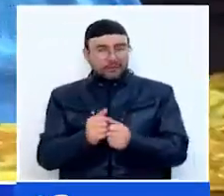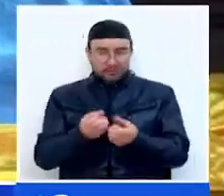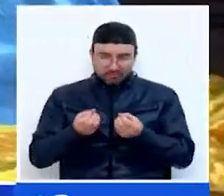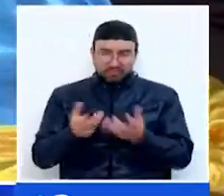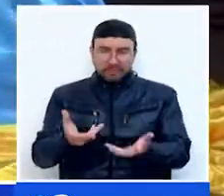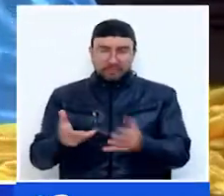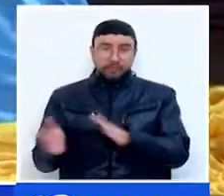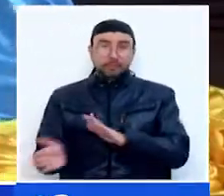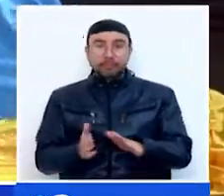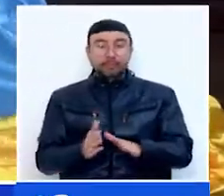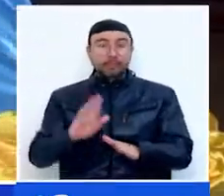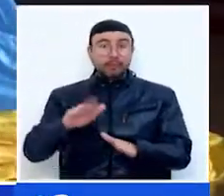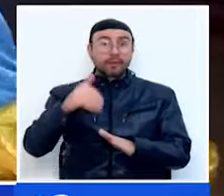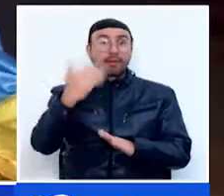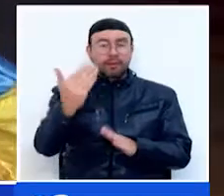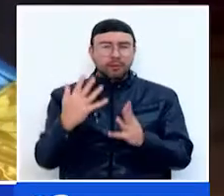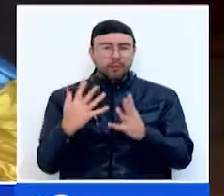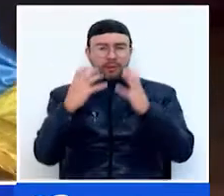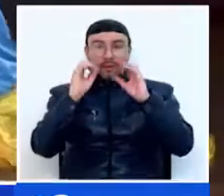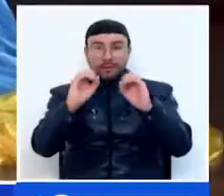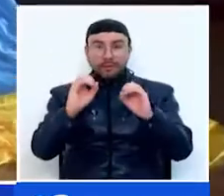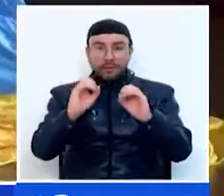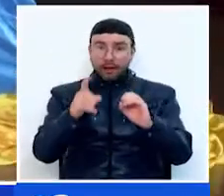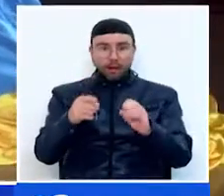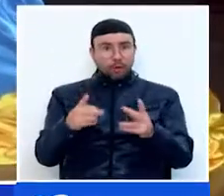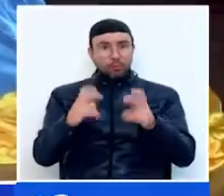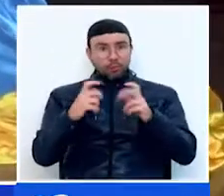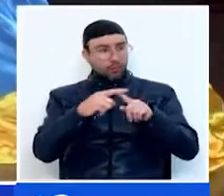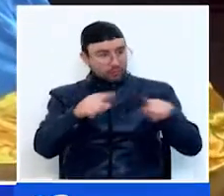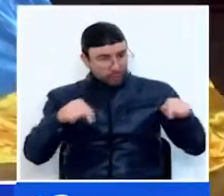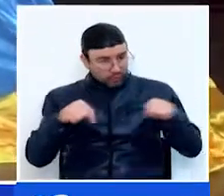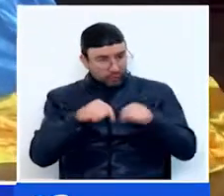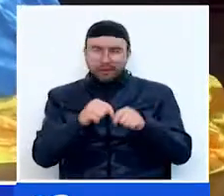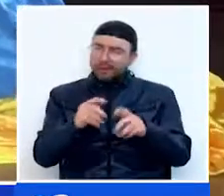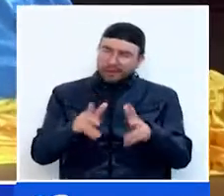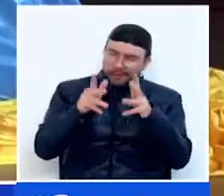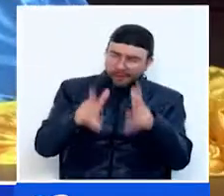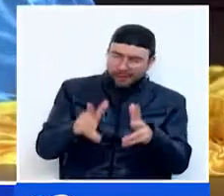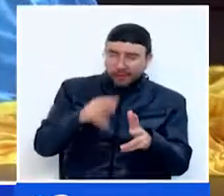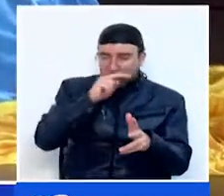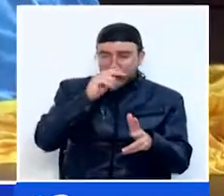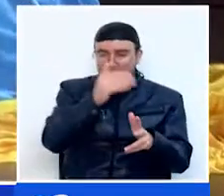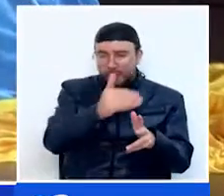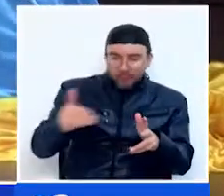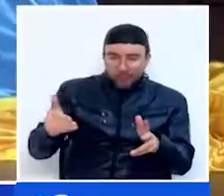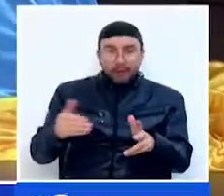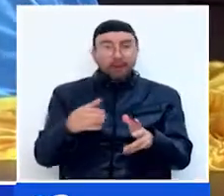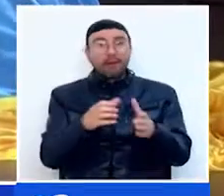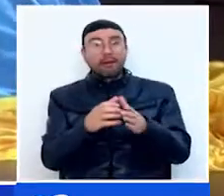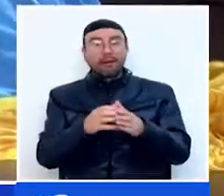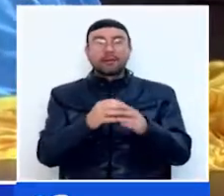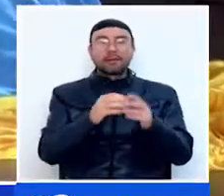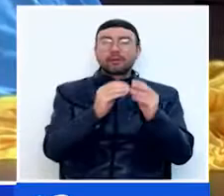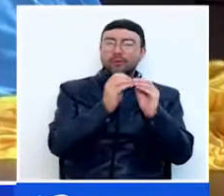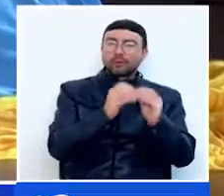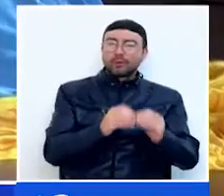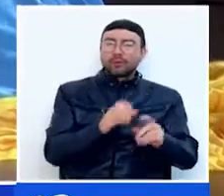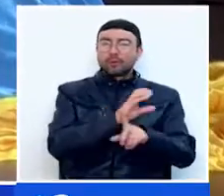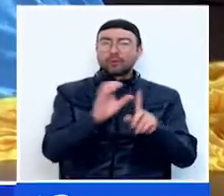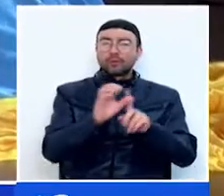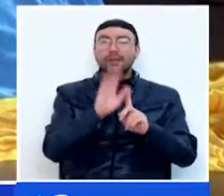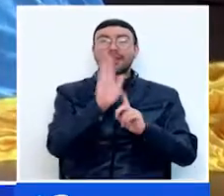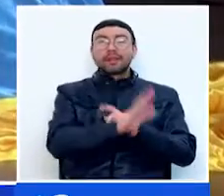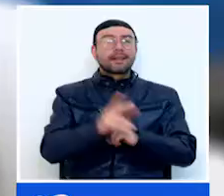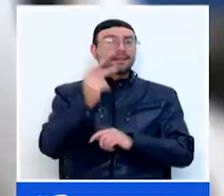Y en Cinestrés conocerán el nuevo laboratorio orientado hacia la didáctica infantil que desarrolla la Escuela de Formación Cultural de